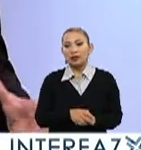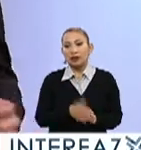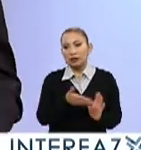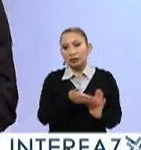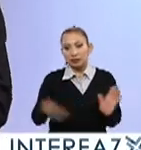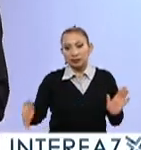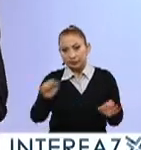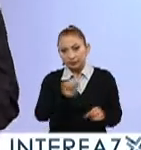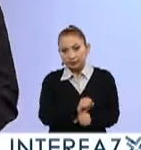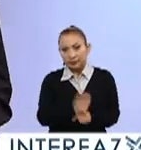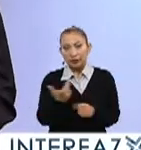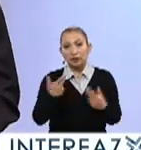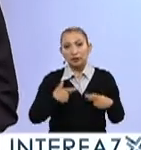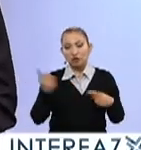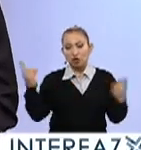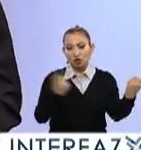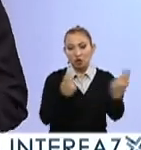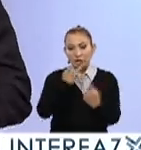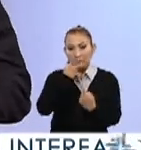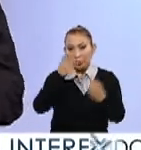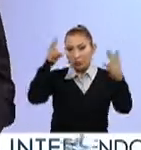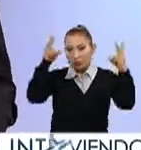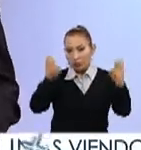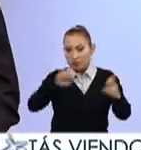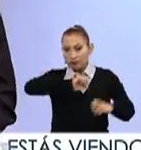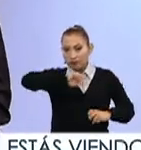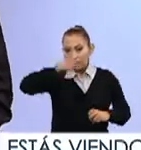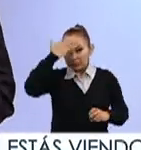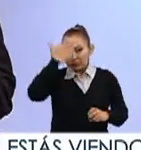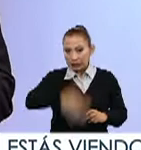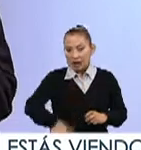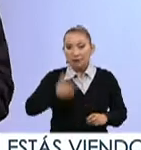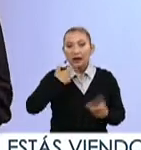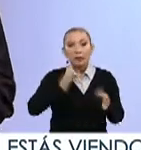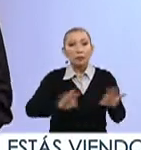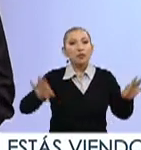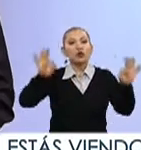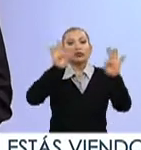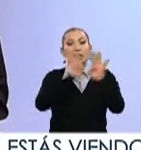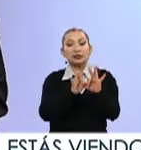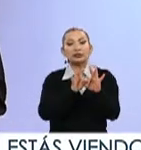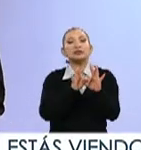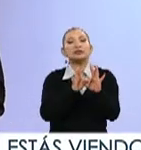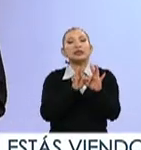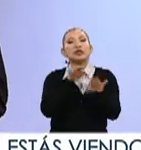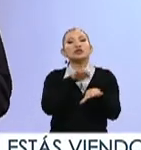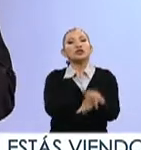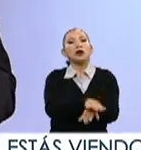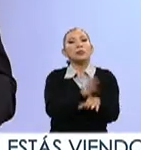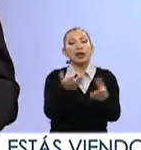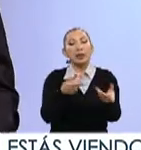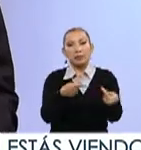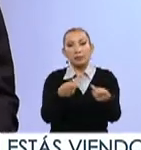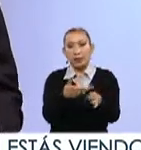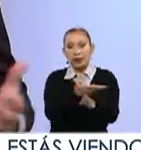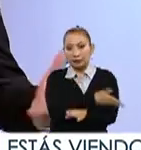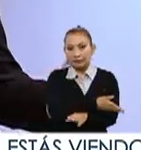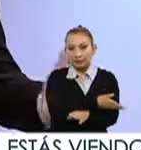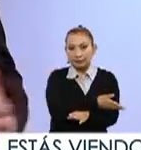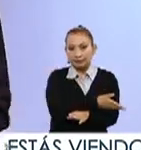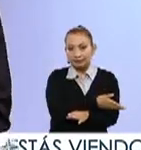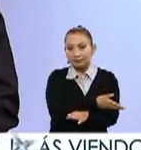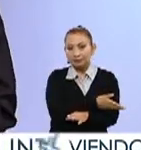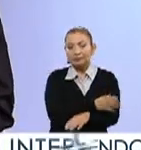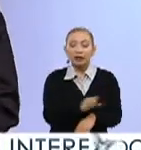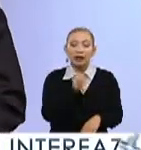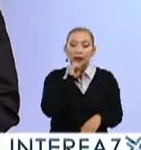durante esta semana a personalidades expertos hablando de la importancia y la relevancia de la prevención.